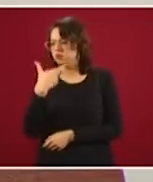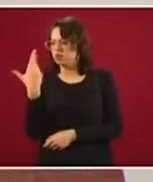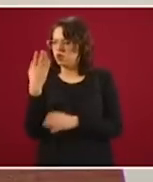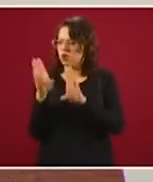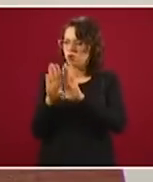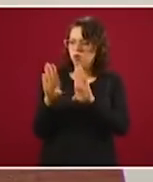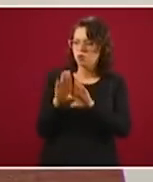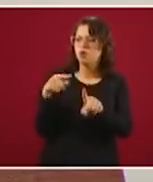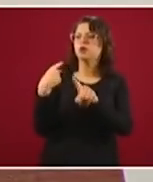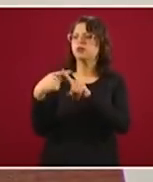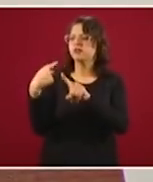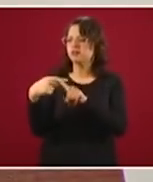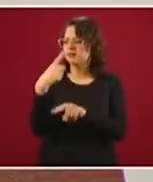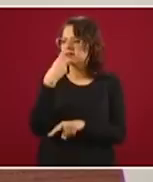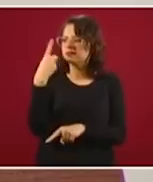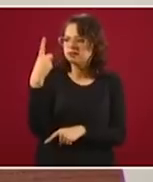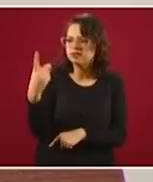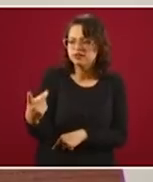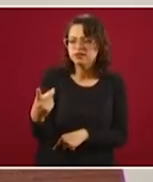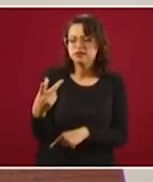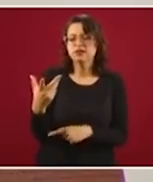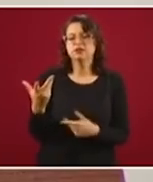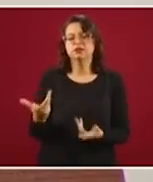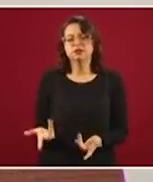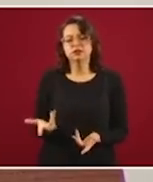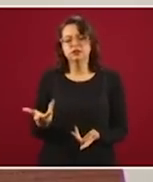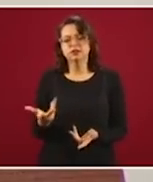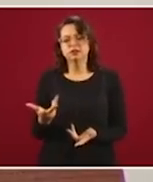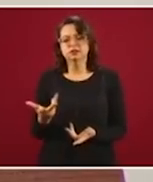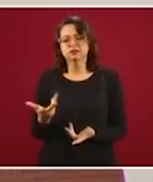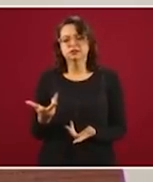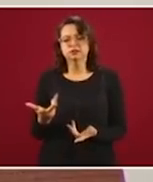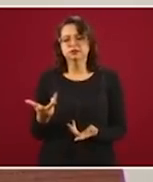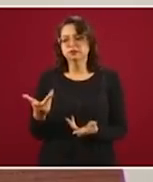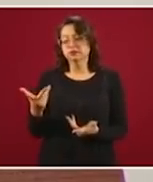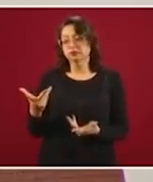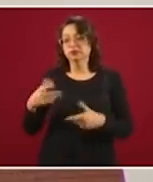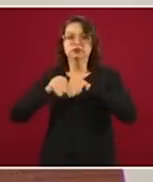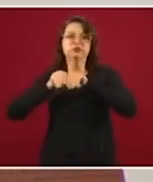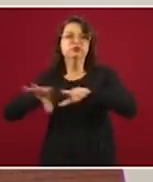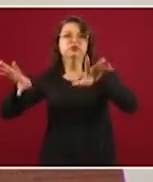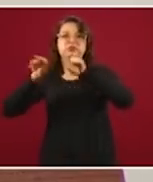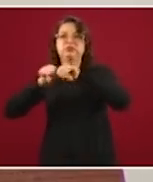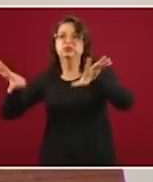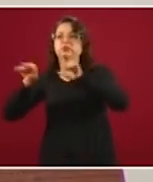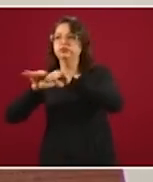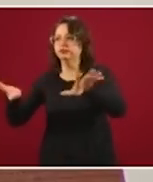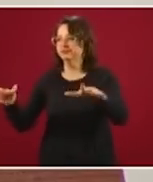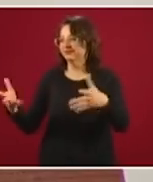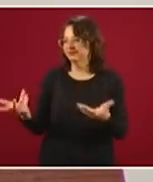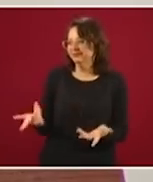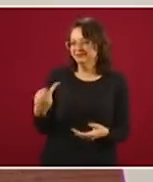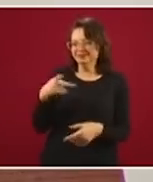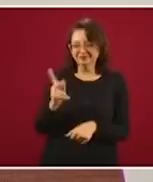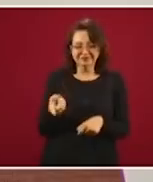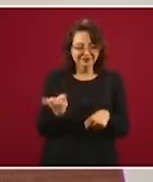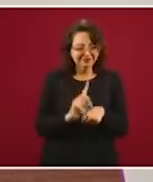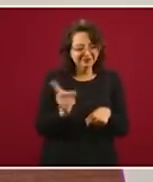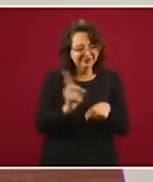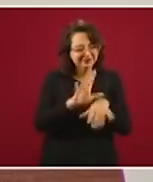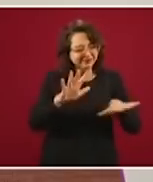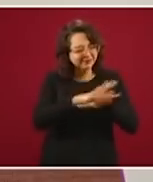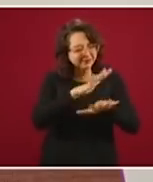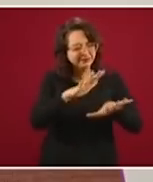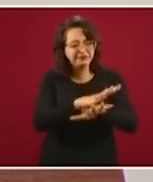una razón, más allá de la responsabilidad o no de publicar cosas que van cambiando todos los días. Un día